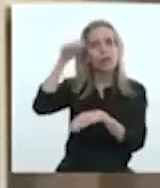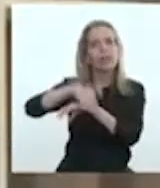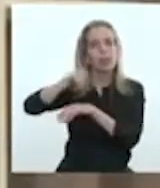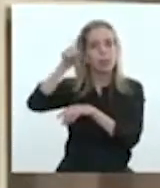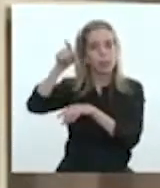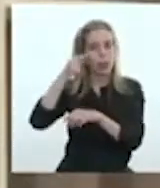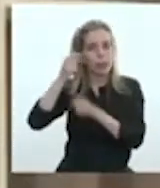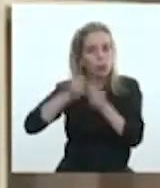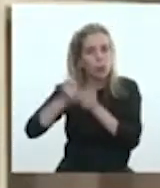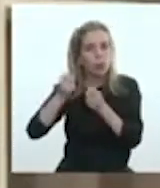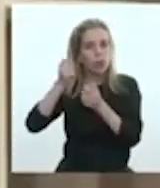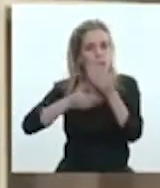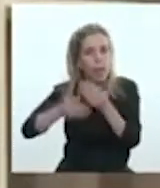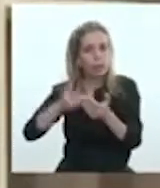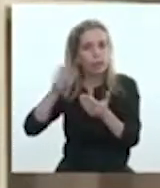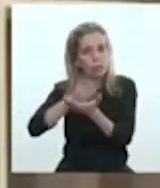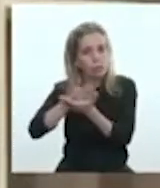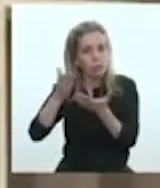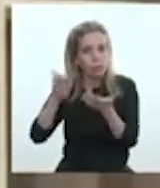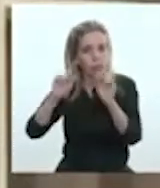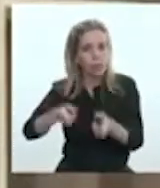y en el desarrollo pero